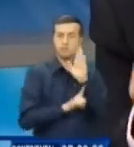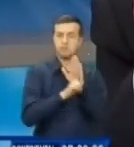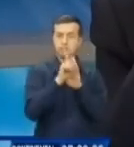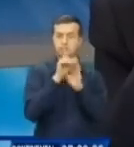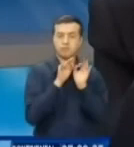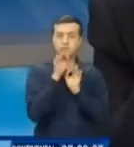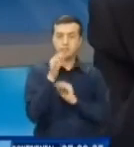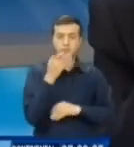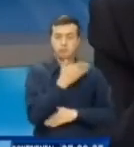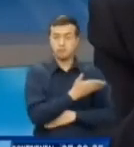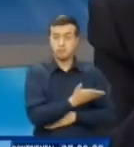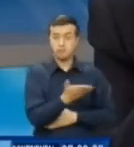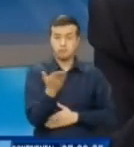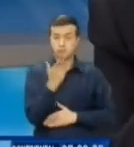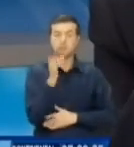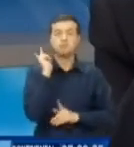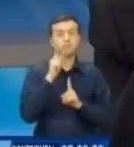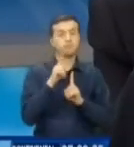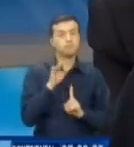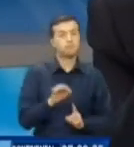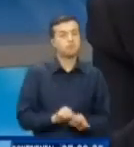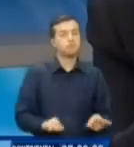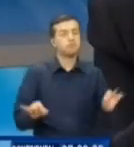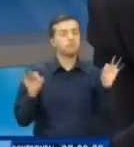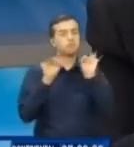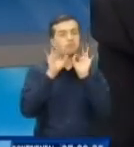cuyo componente importante es la agricultura